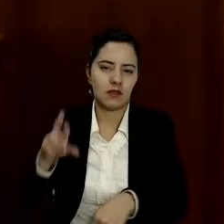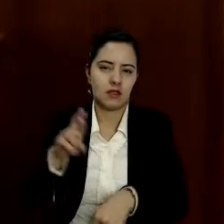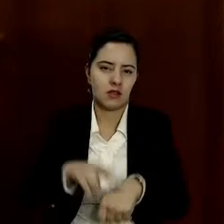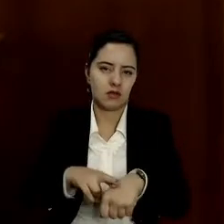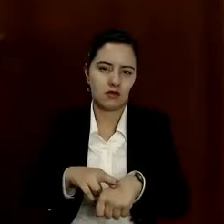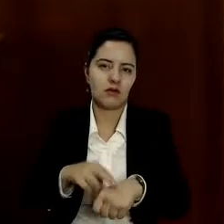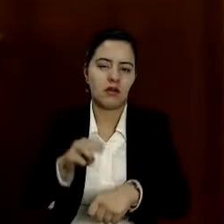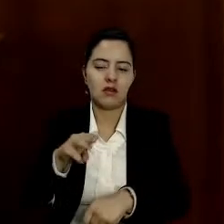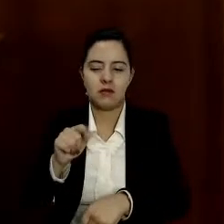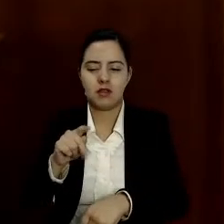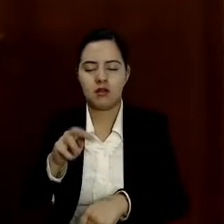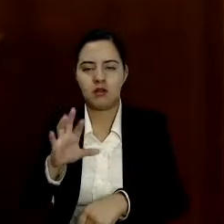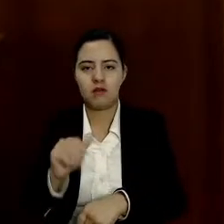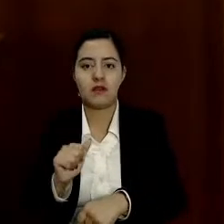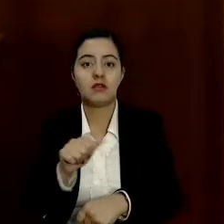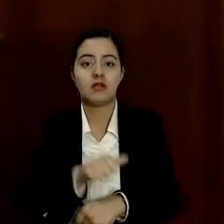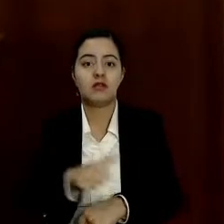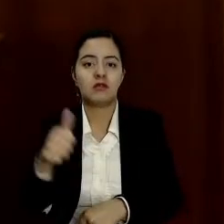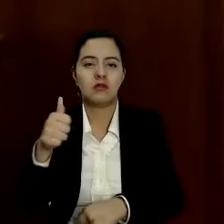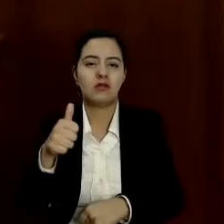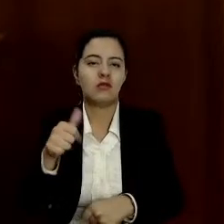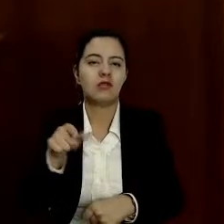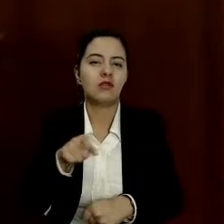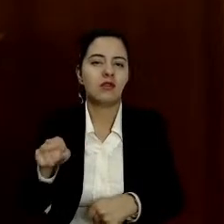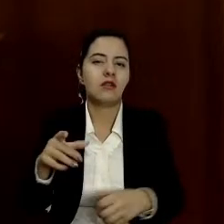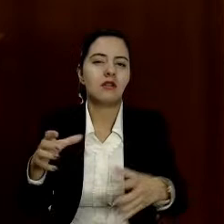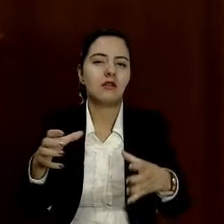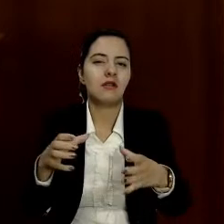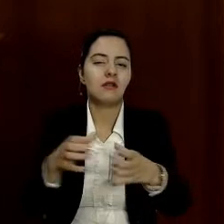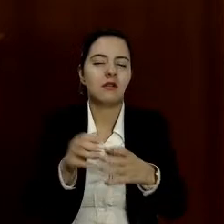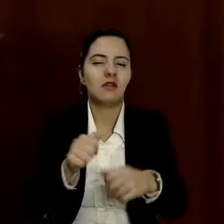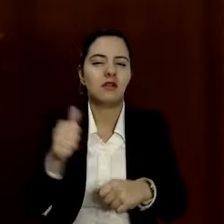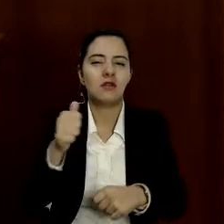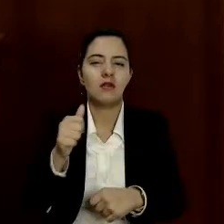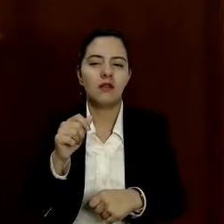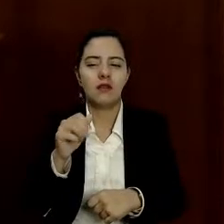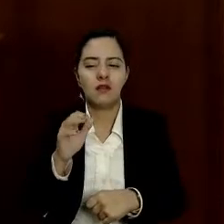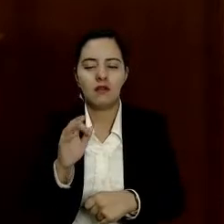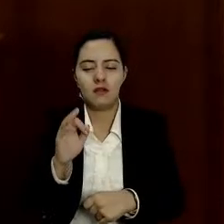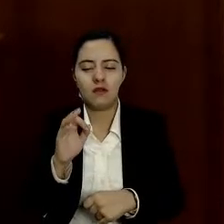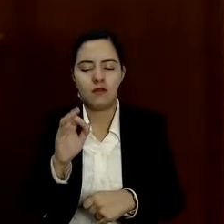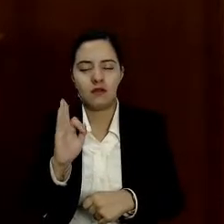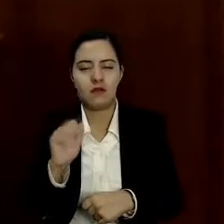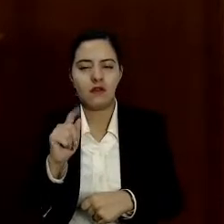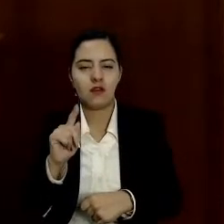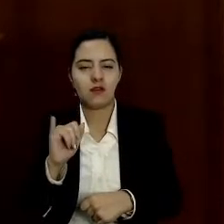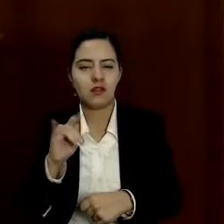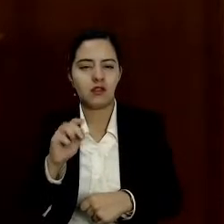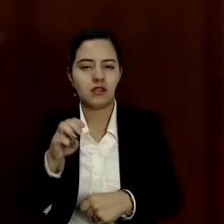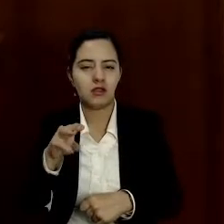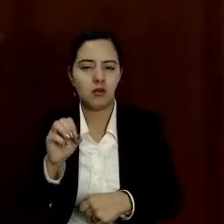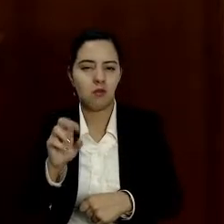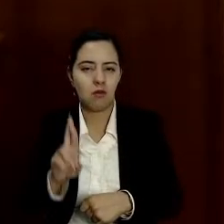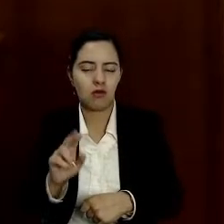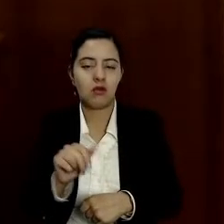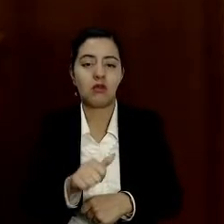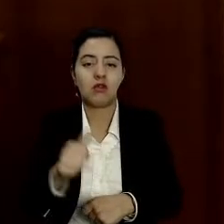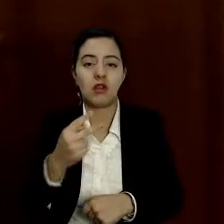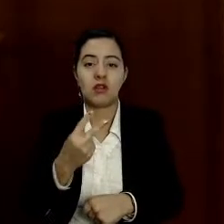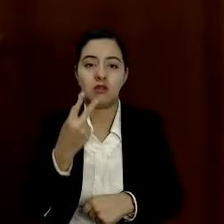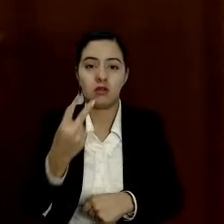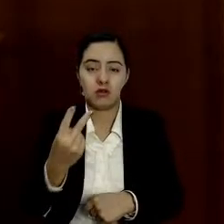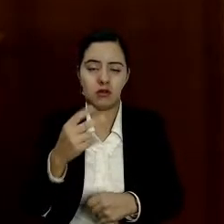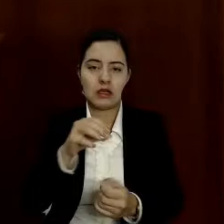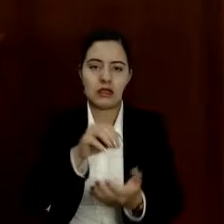Educación Pública, al frente de Chaufet Chemor. 2 más se adjudicó al Registro Agrario